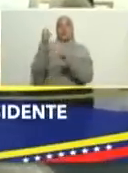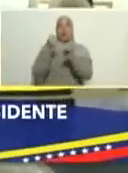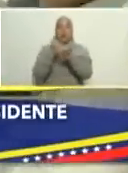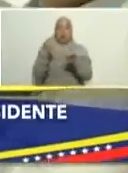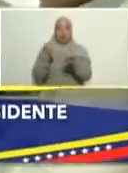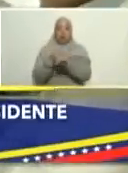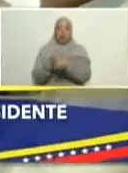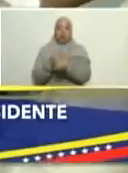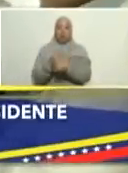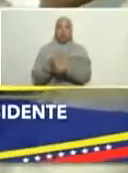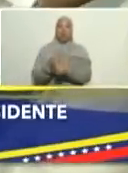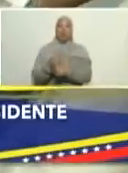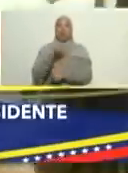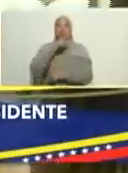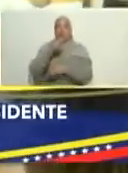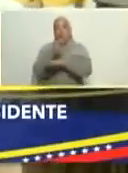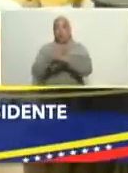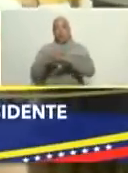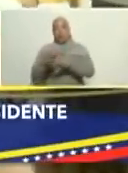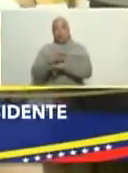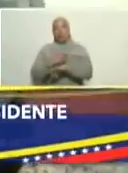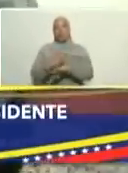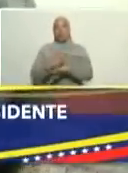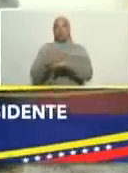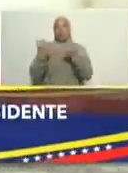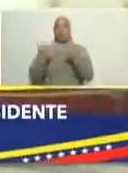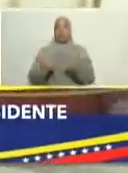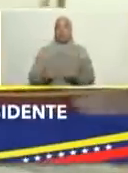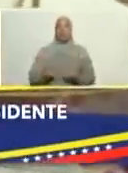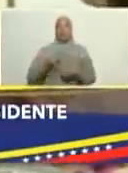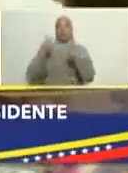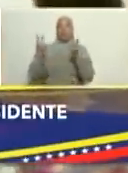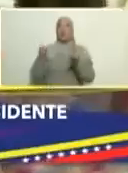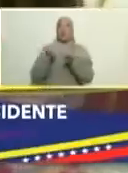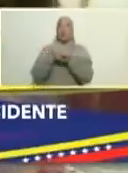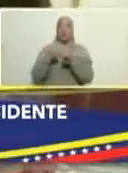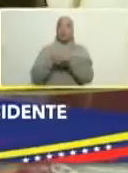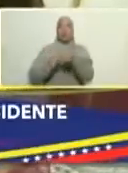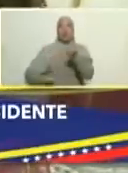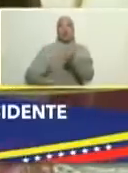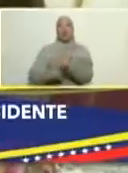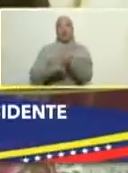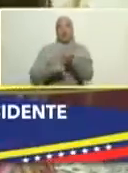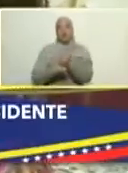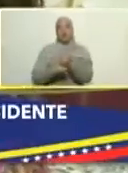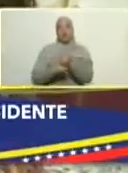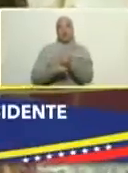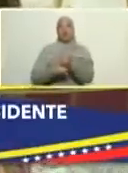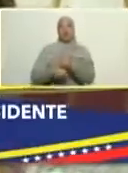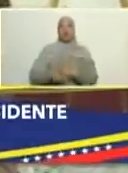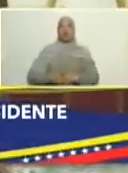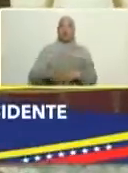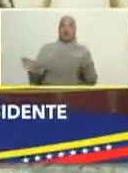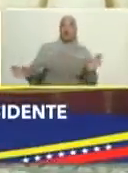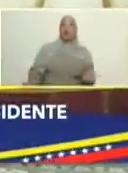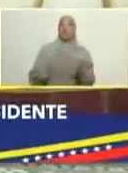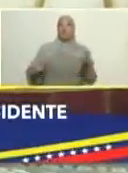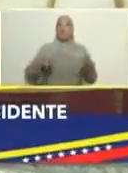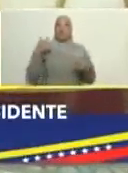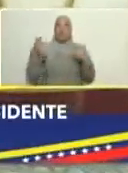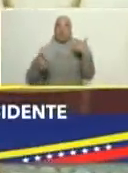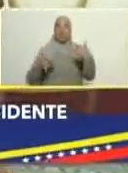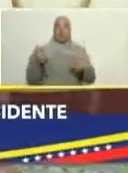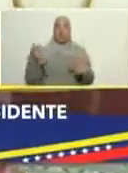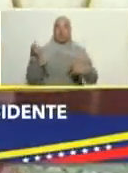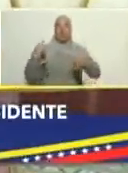trabajo entre ambos gobiernos en el contexto de la nueva etapa de cooperación bilateral. El reimpulso de la actividad económica y